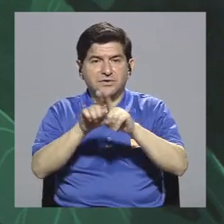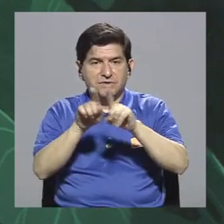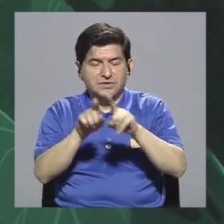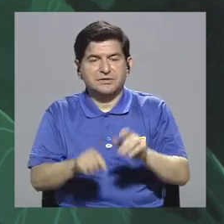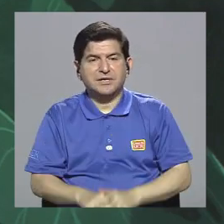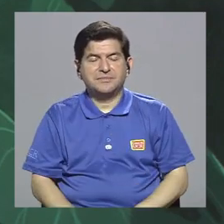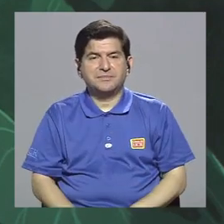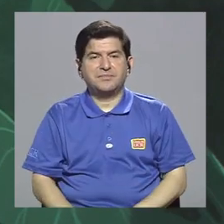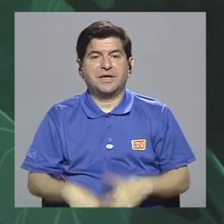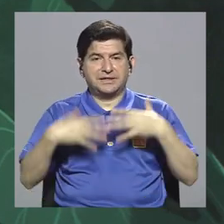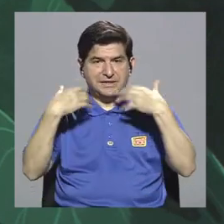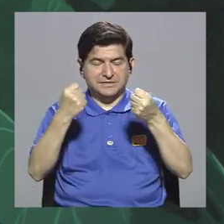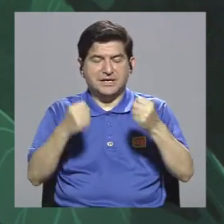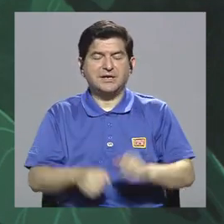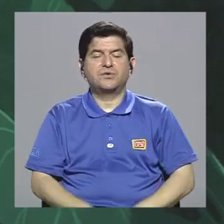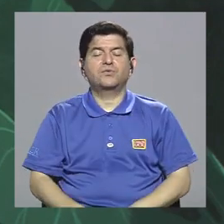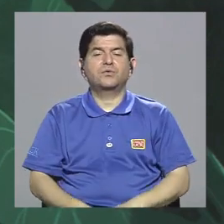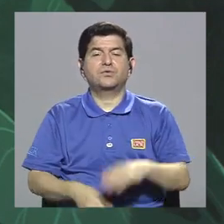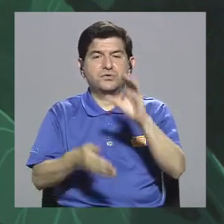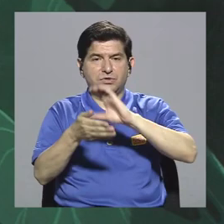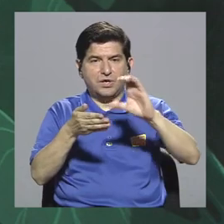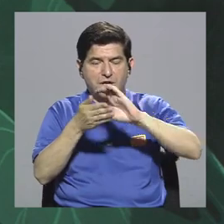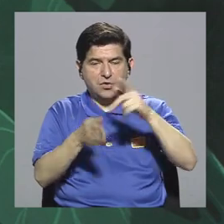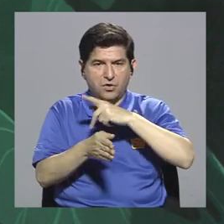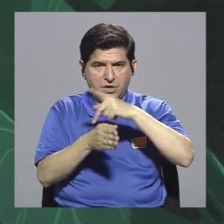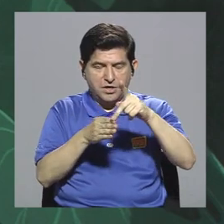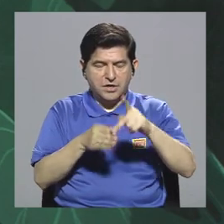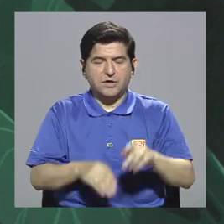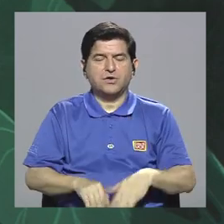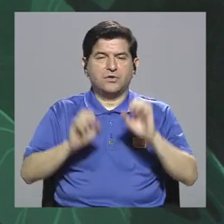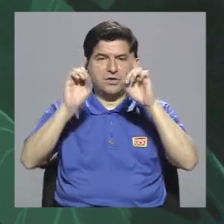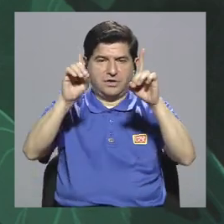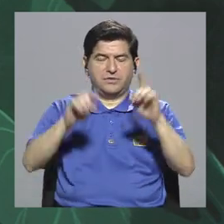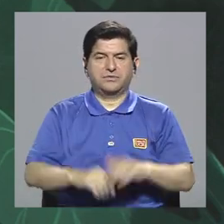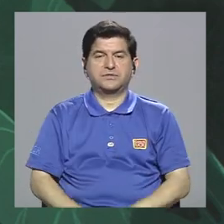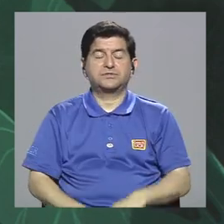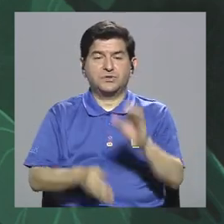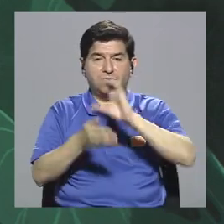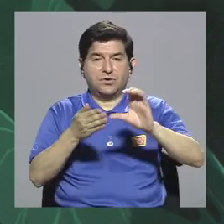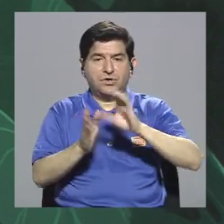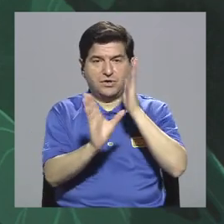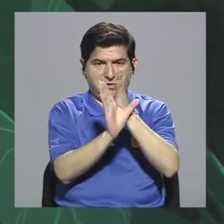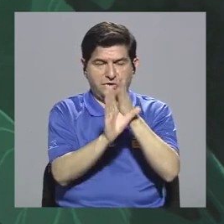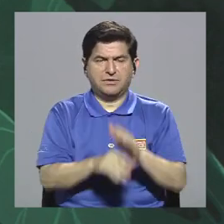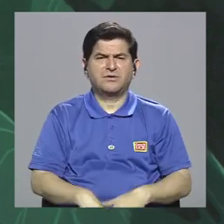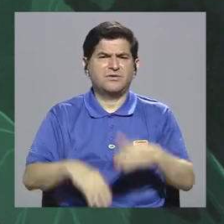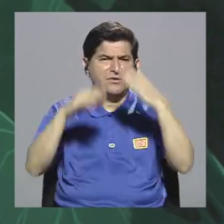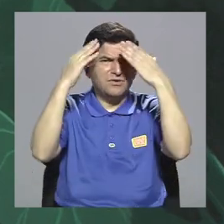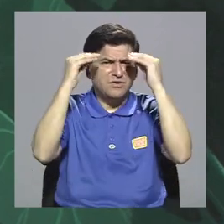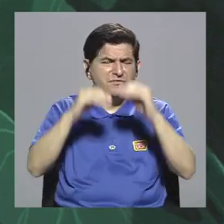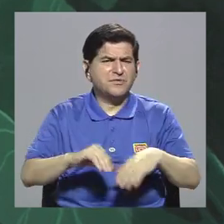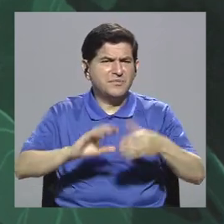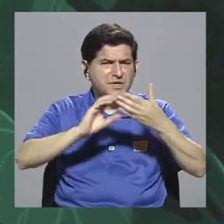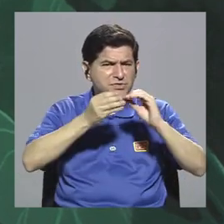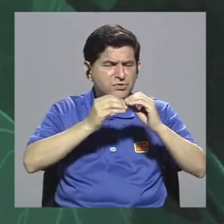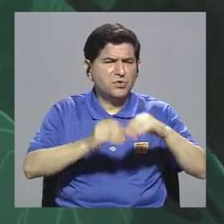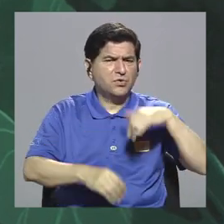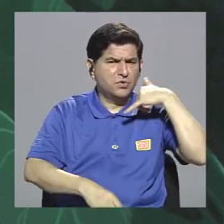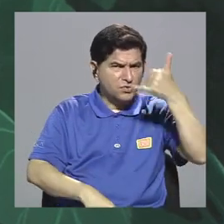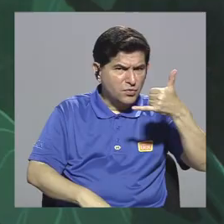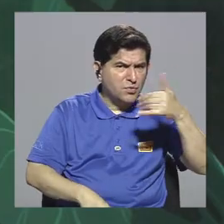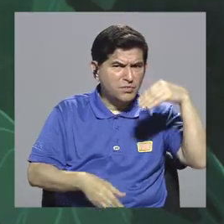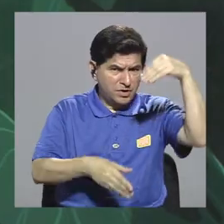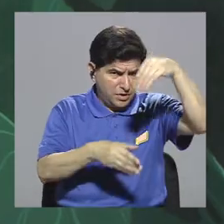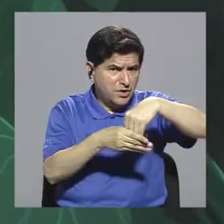de Salud, Colipro y el Colegio de Psicólogos. Uh-huh, uh-huh. Y también en esa página entiendo que, bueno,